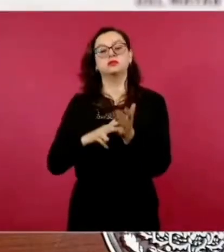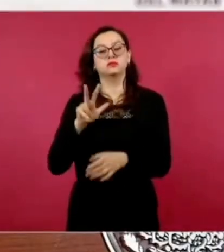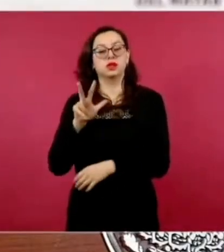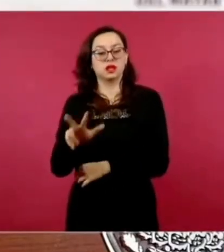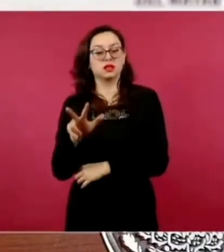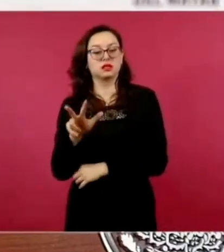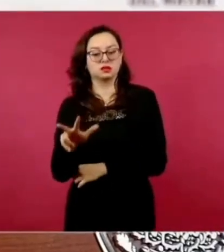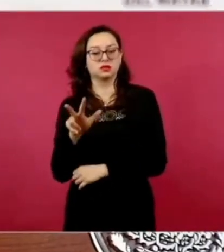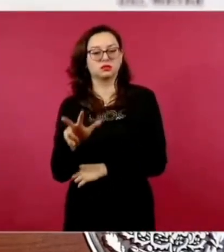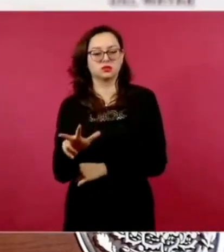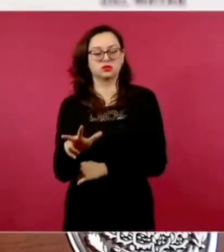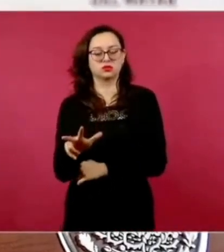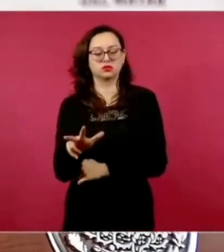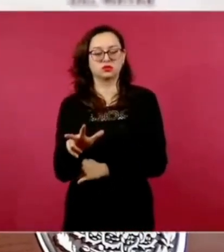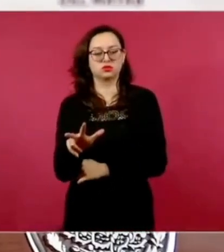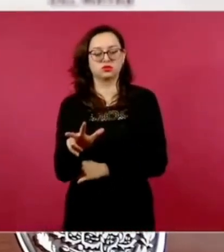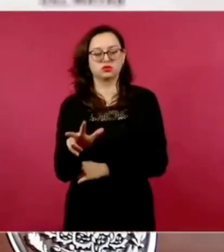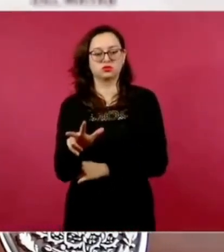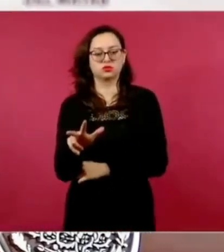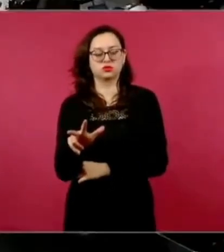ya habían negociado